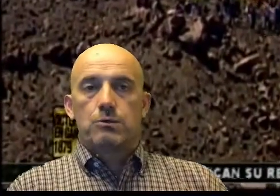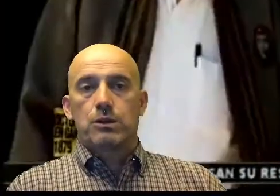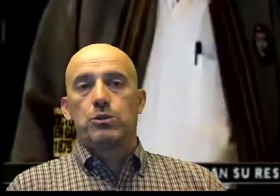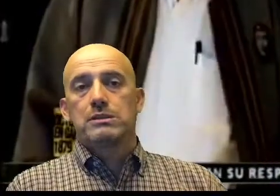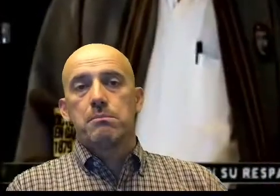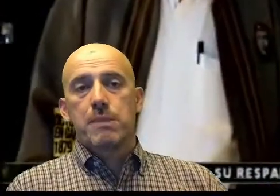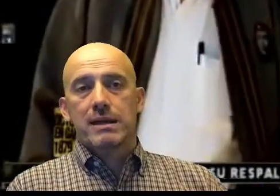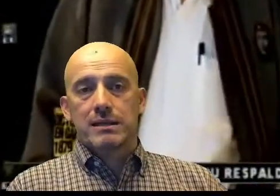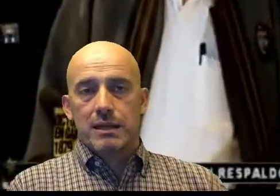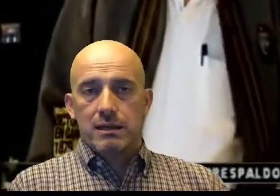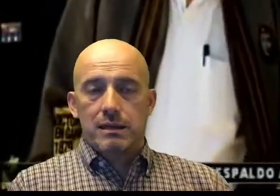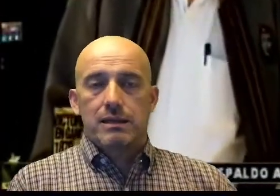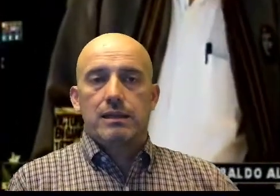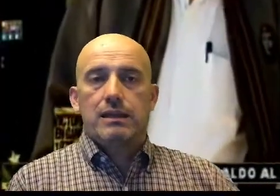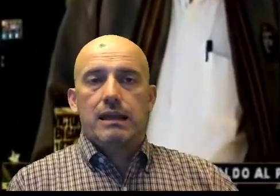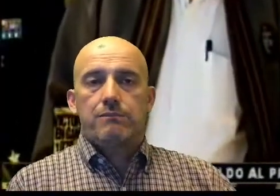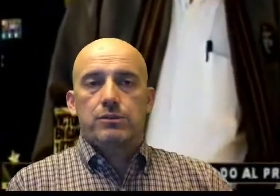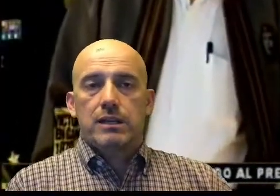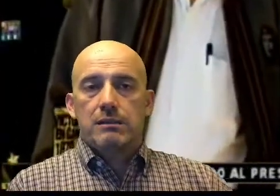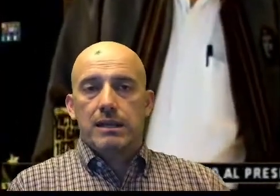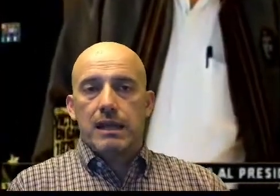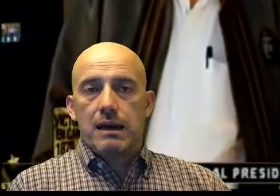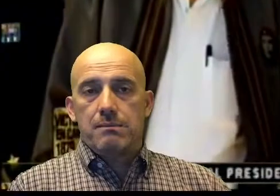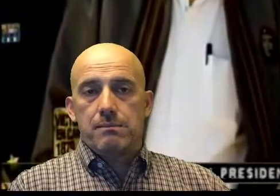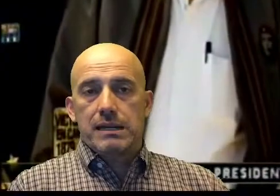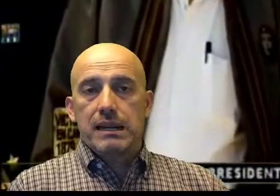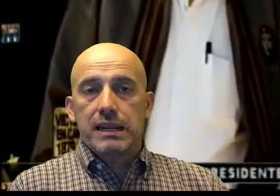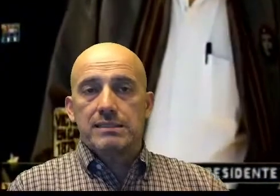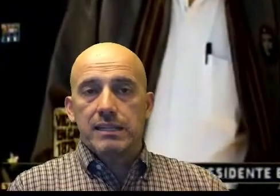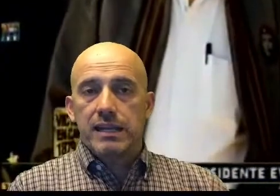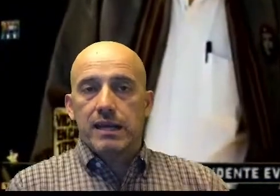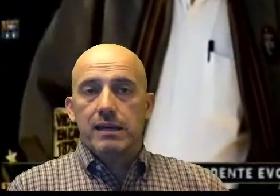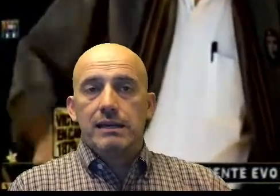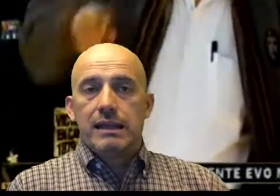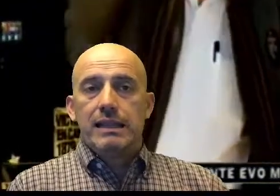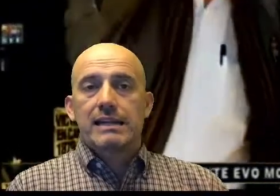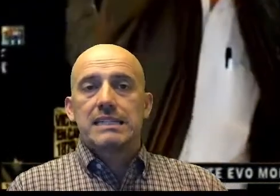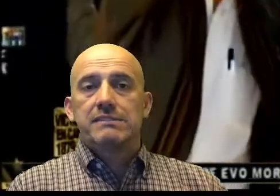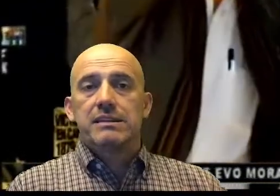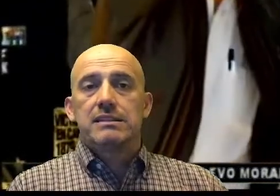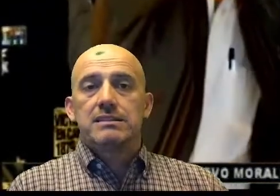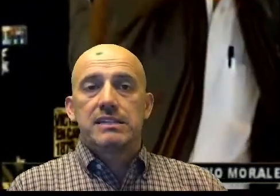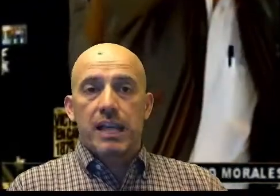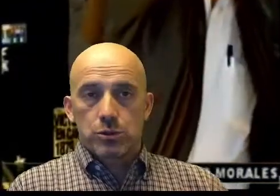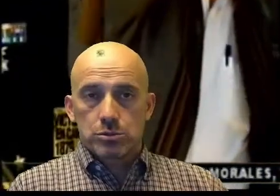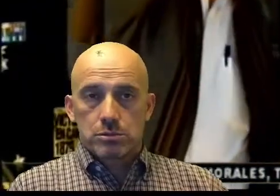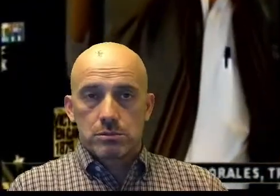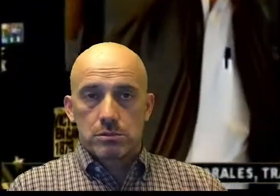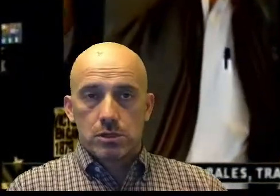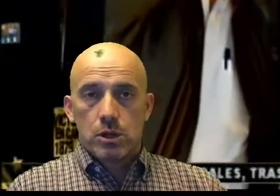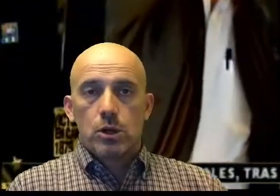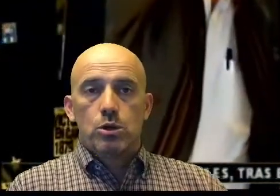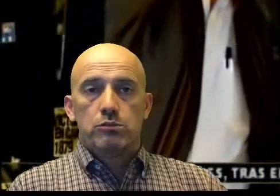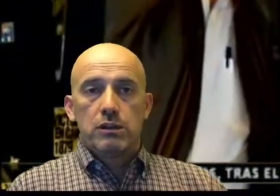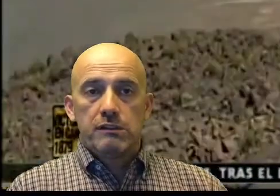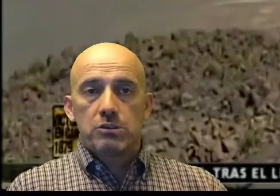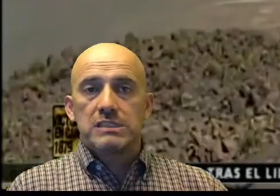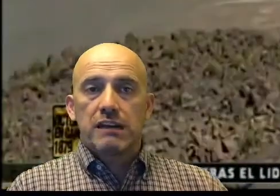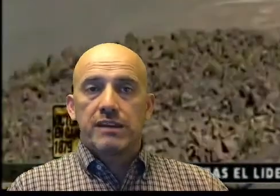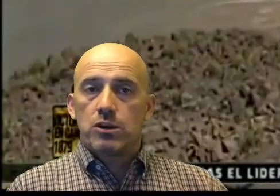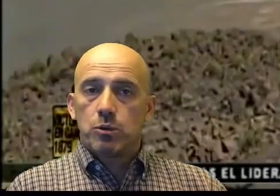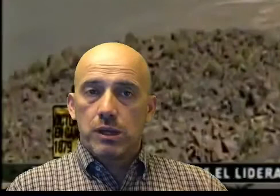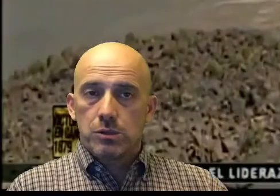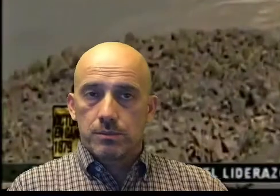cuando se embarca la flota la marinería chilena la reciben chilenos los